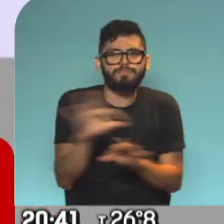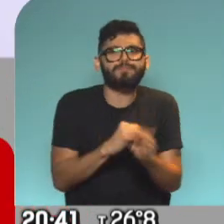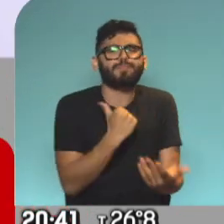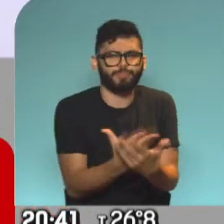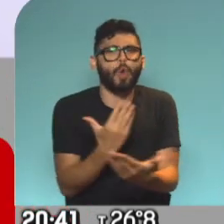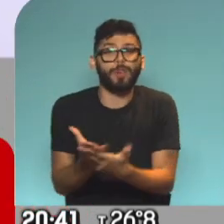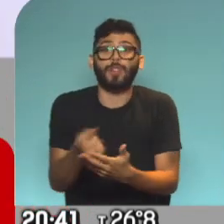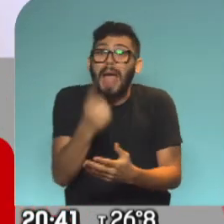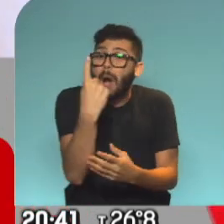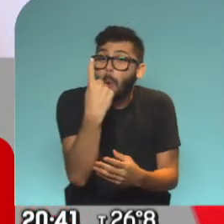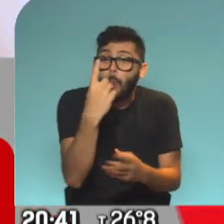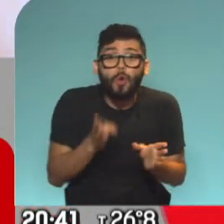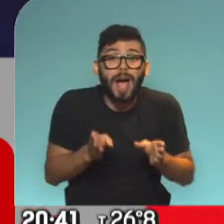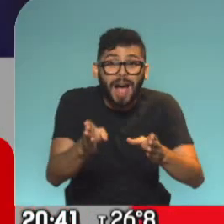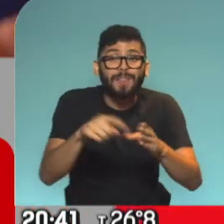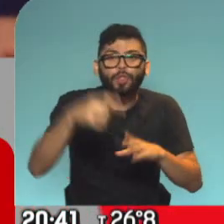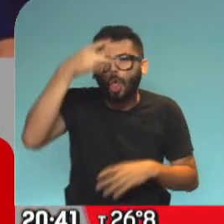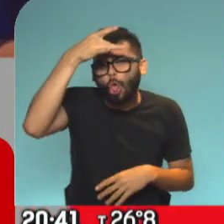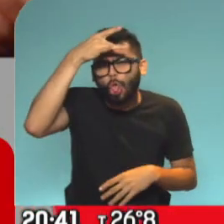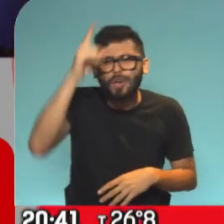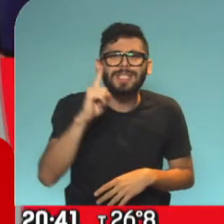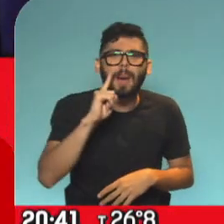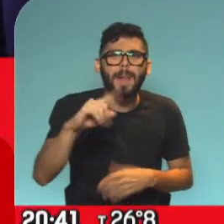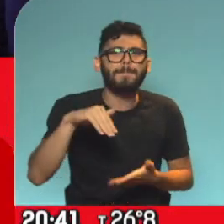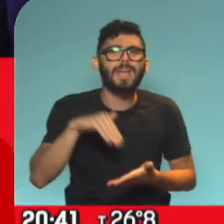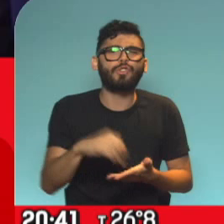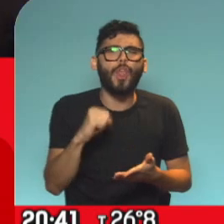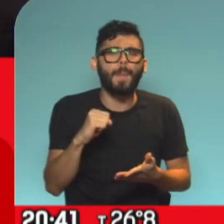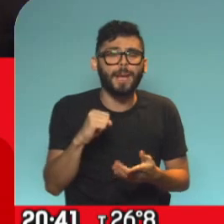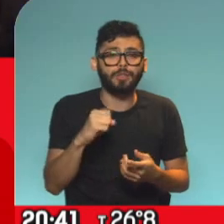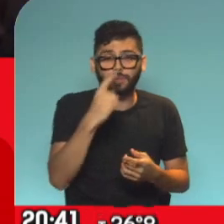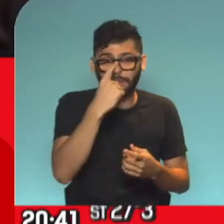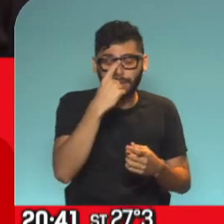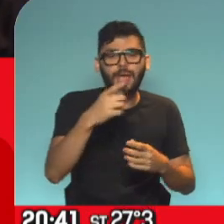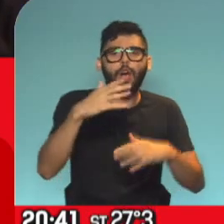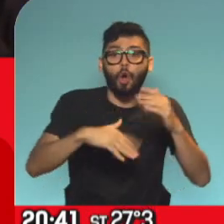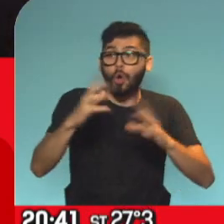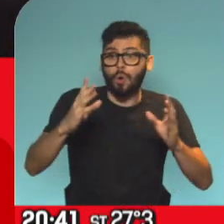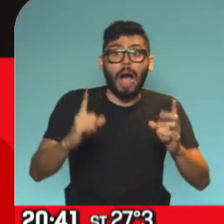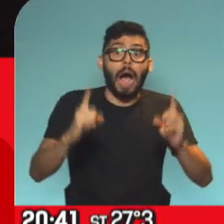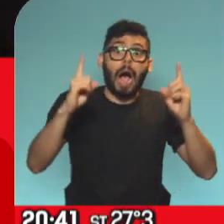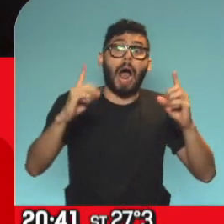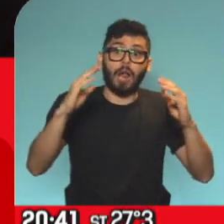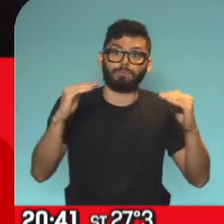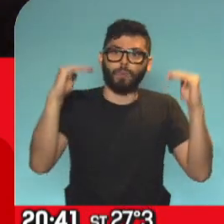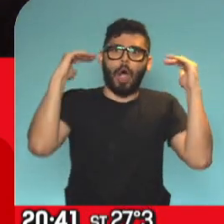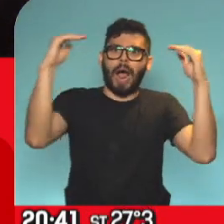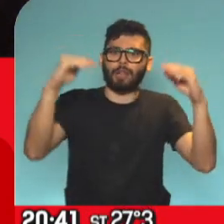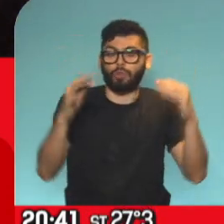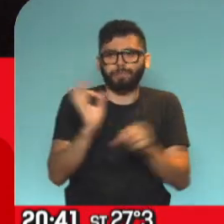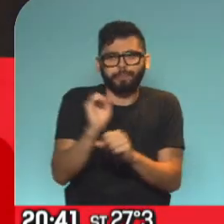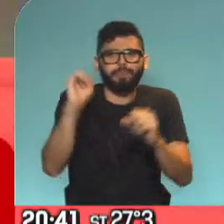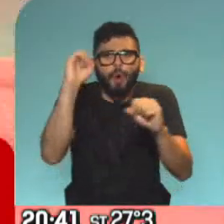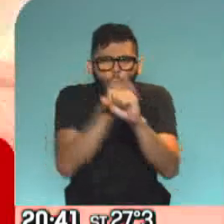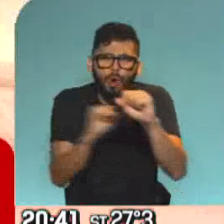Solo esa obra son 12.000 millones de pesos. Esa obra se va a estar terminando, son obras en altura, que tienen que ver con ingeniería